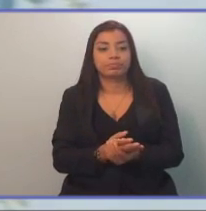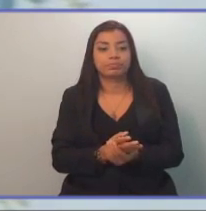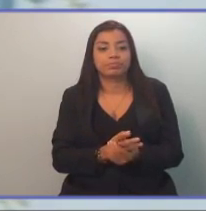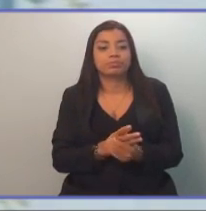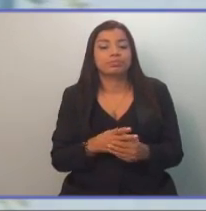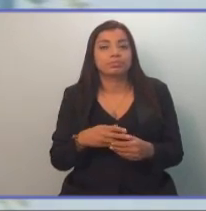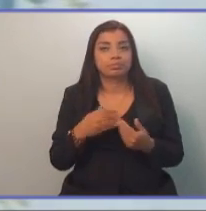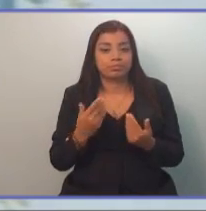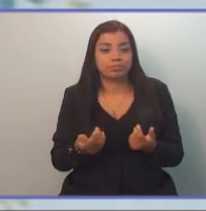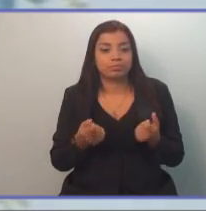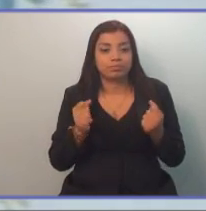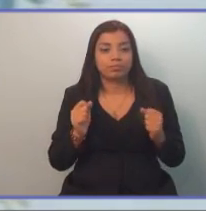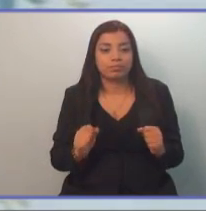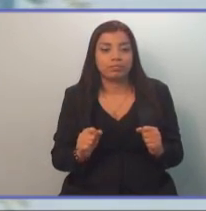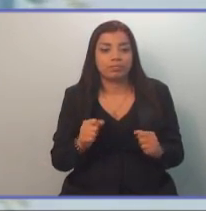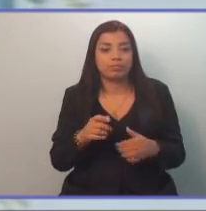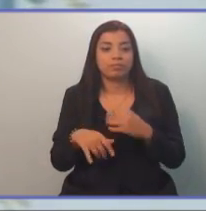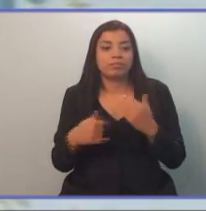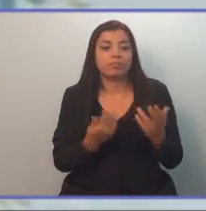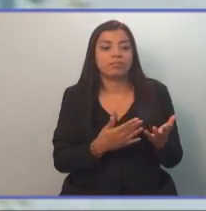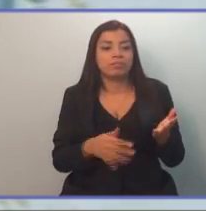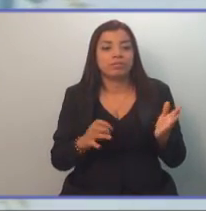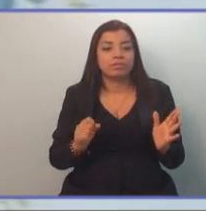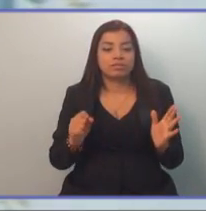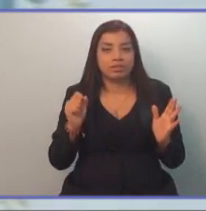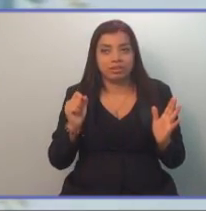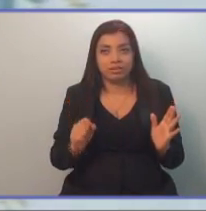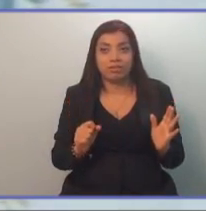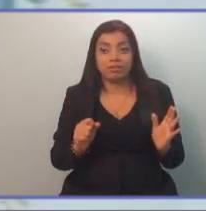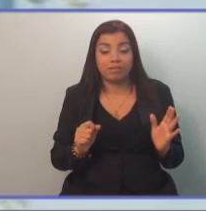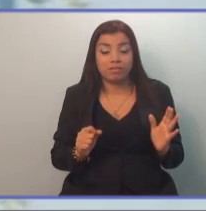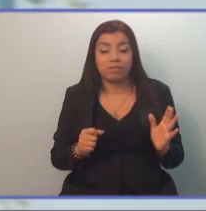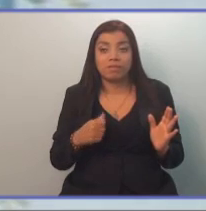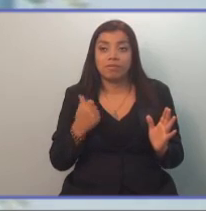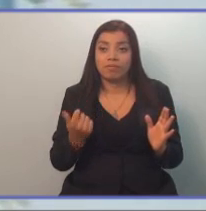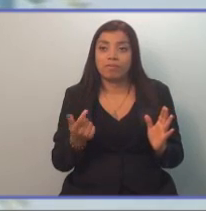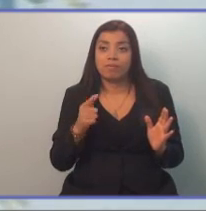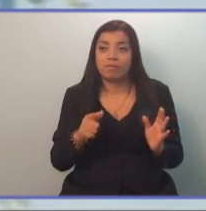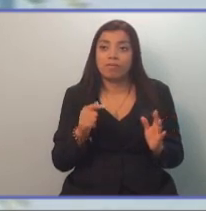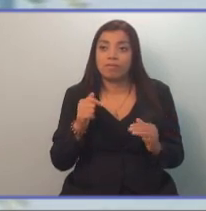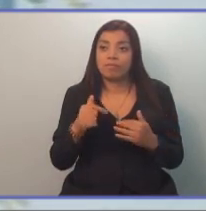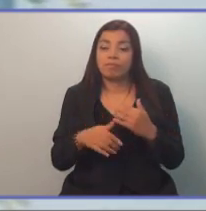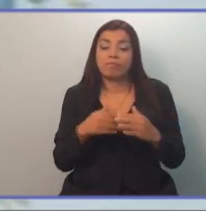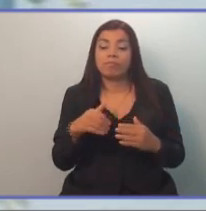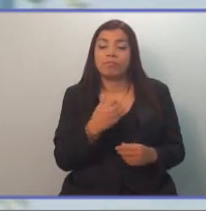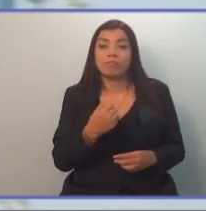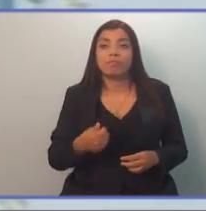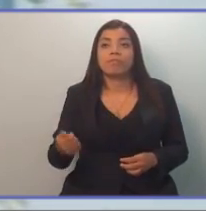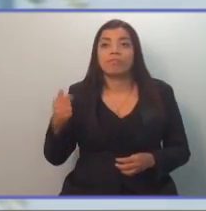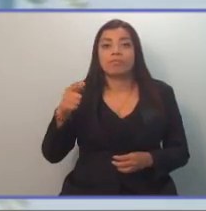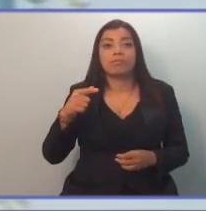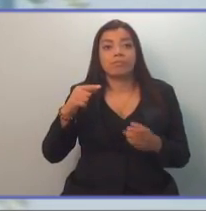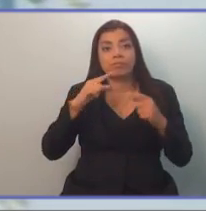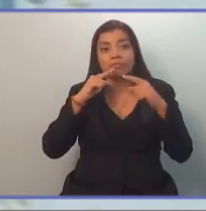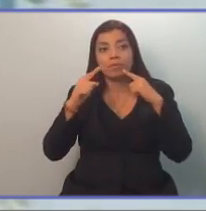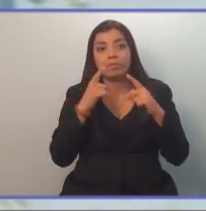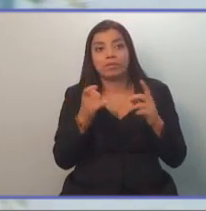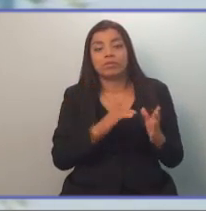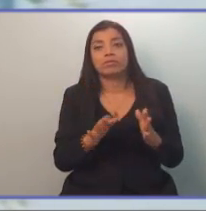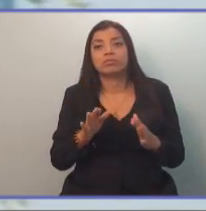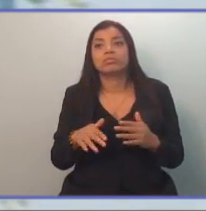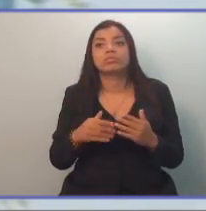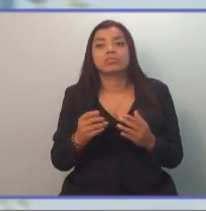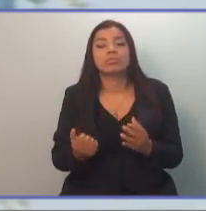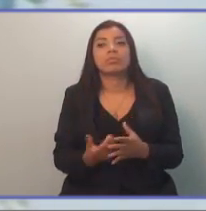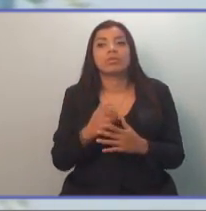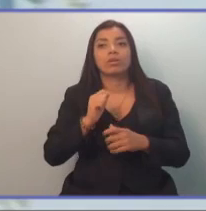definitivamente desperdiciados. También con la entrada en vigencia de la nueva ley de lo contencioso administrativo se crean los